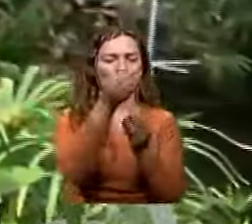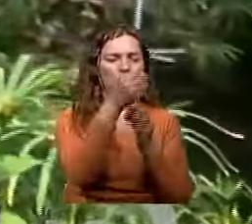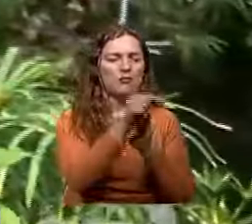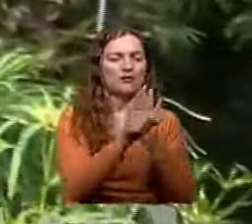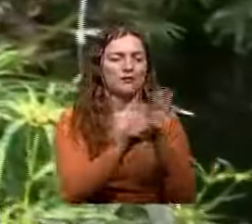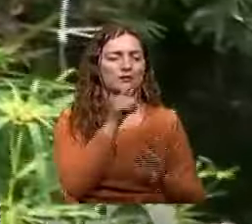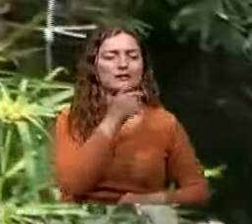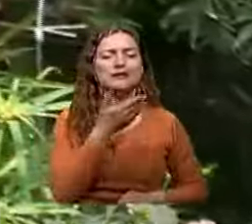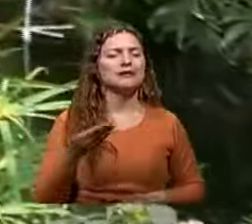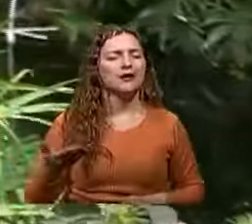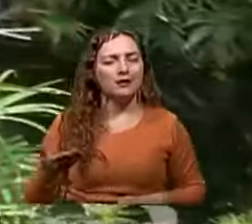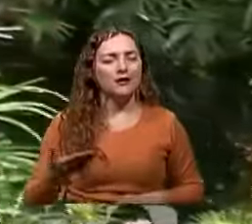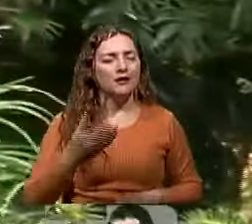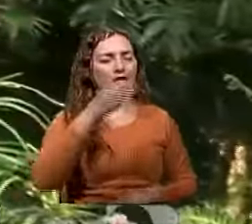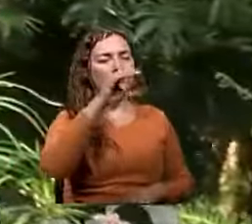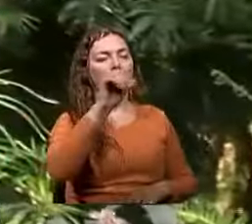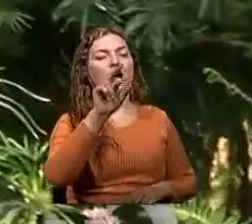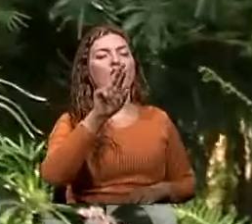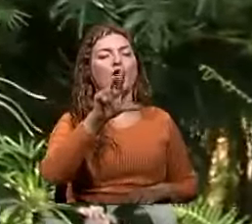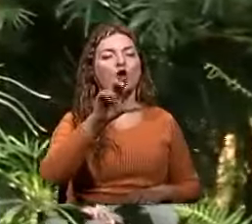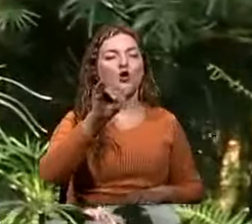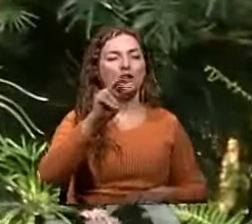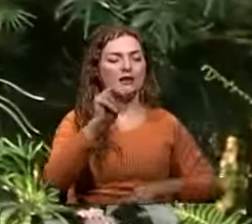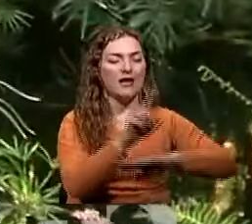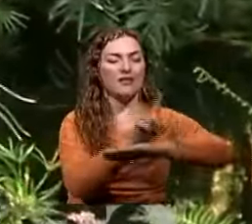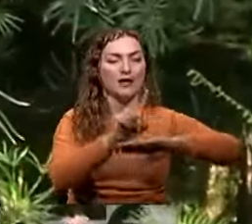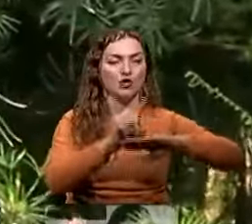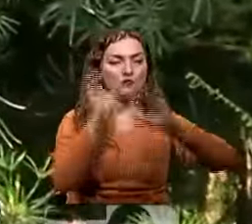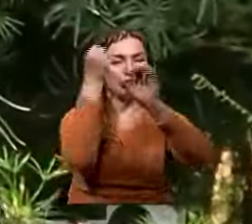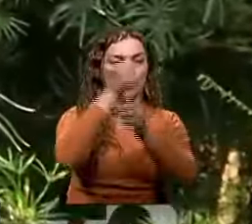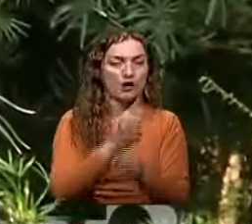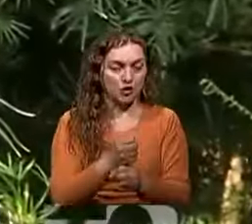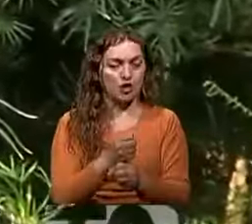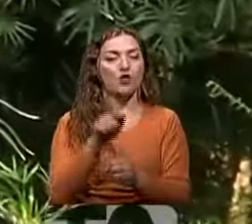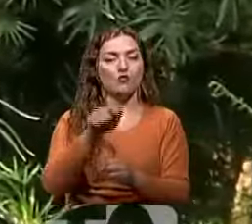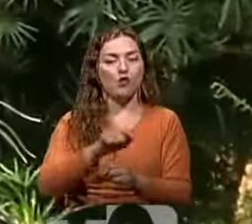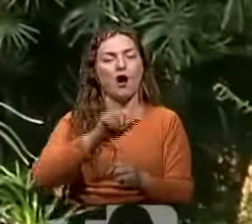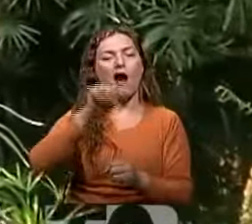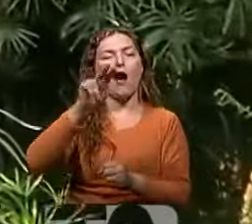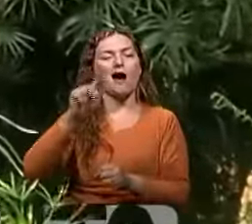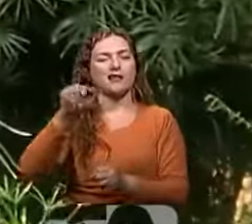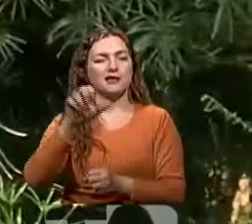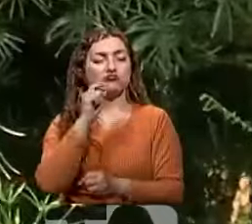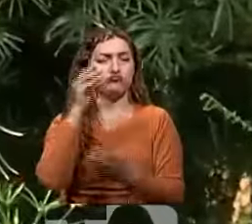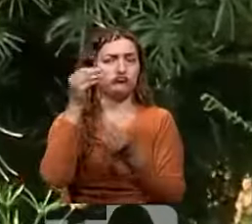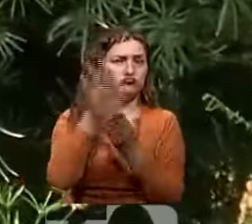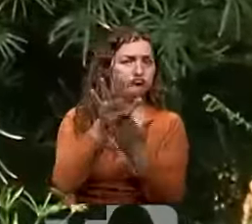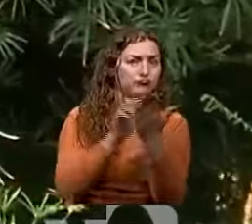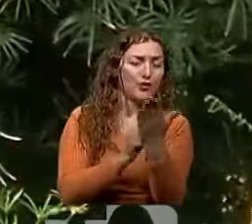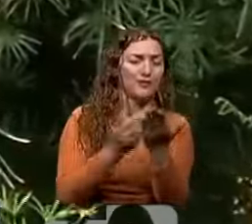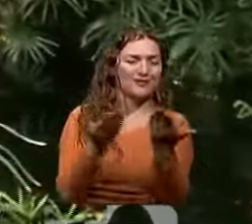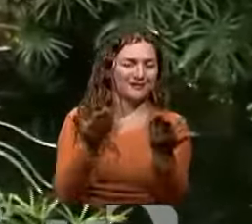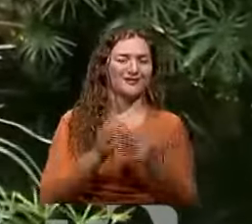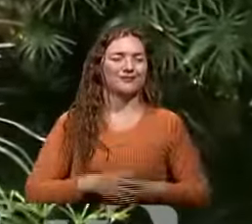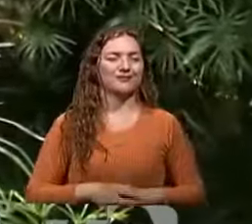información de este gran evento es Carolina Gijón. Ella es directora ejecutiva de la Fundación Botánica de los Andes, quien nos va a contar de este gran proyecto Bosque de Luz